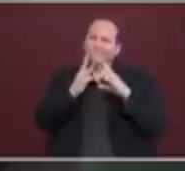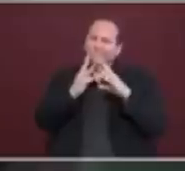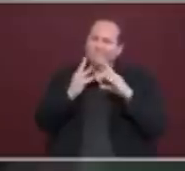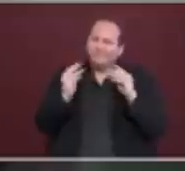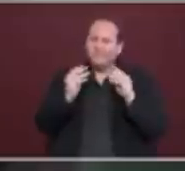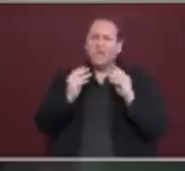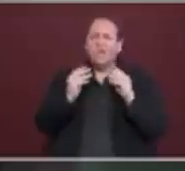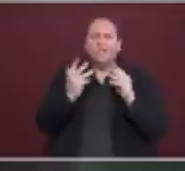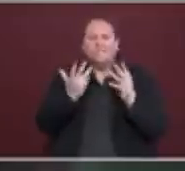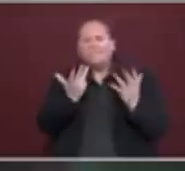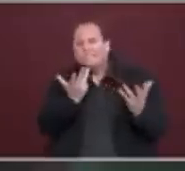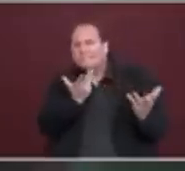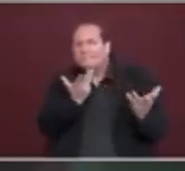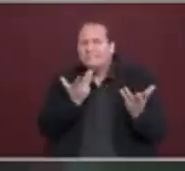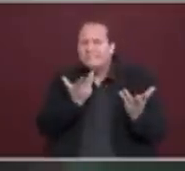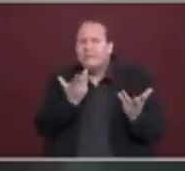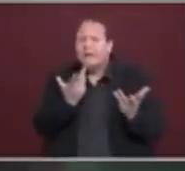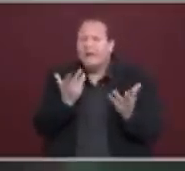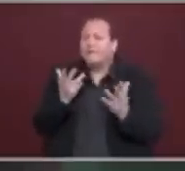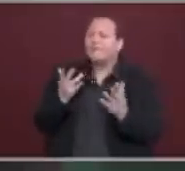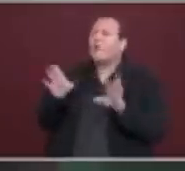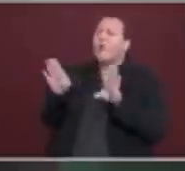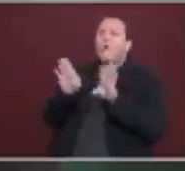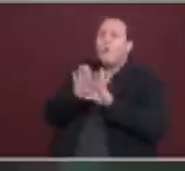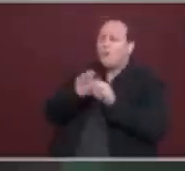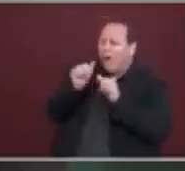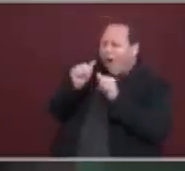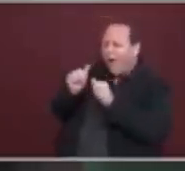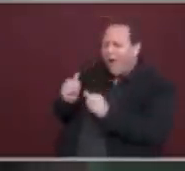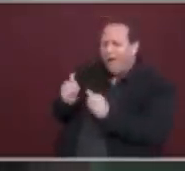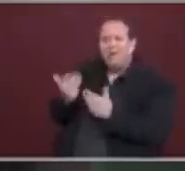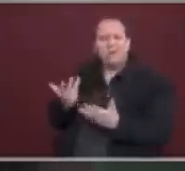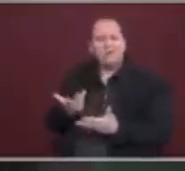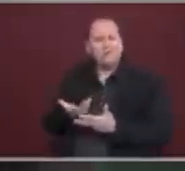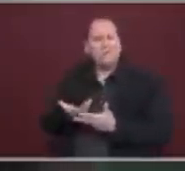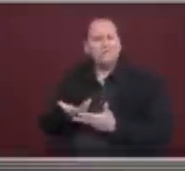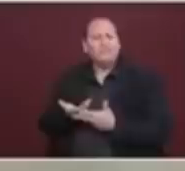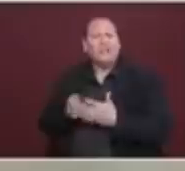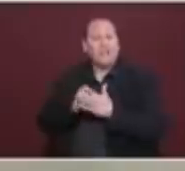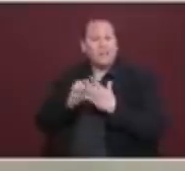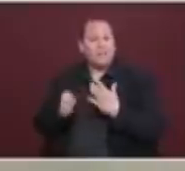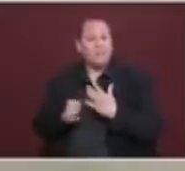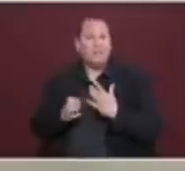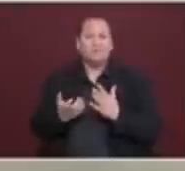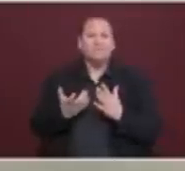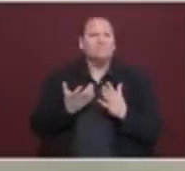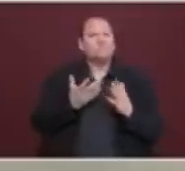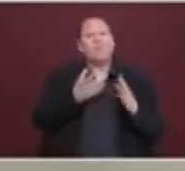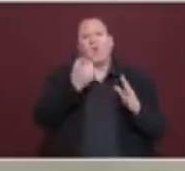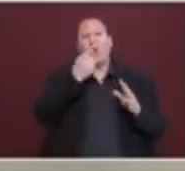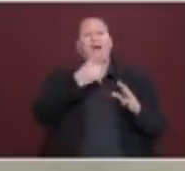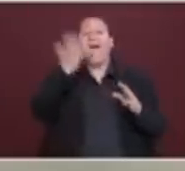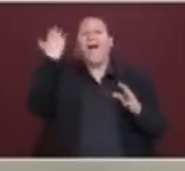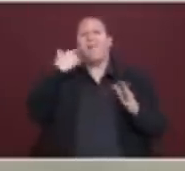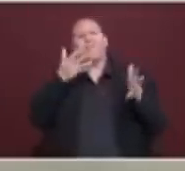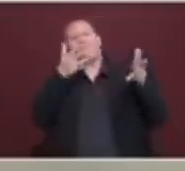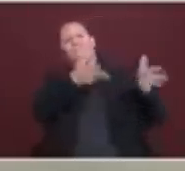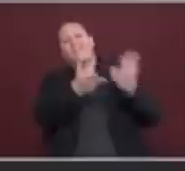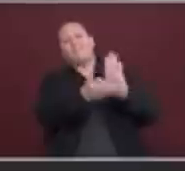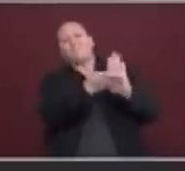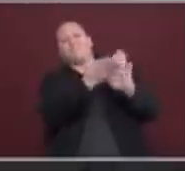cómo y atender el tiradero de obras que nos dejaron